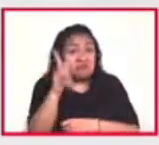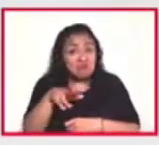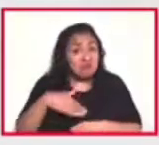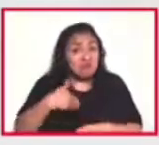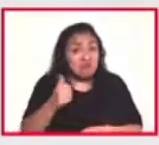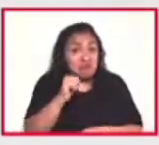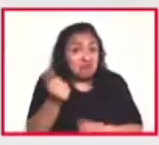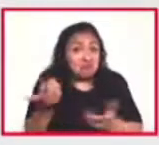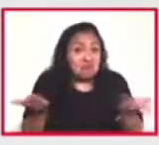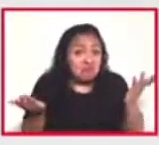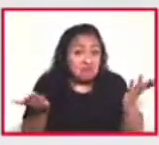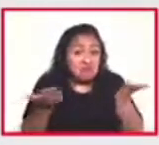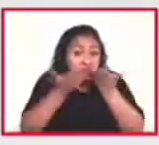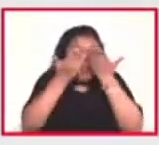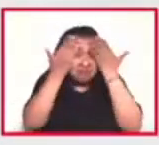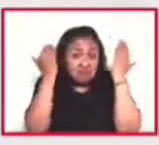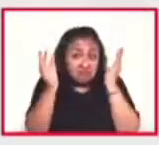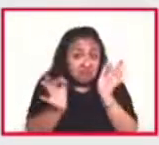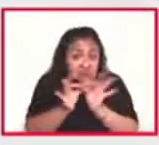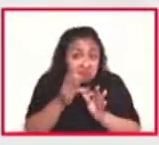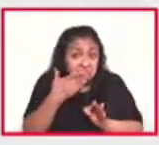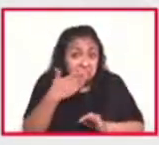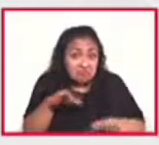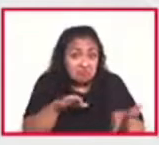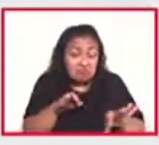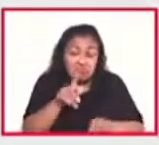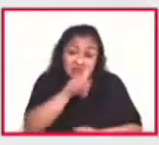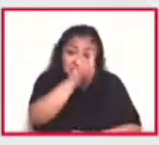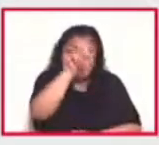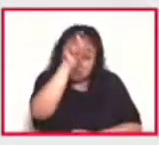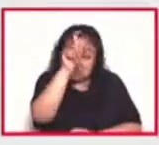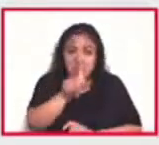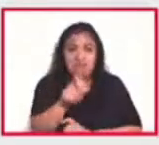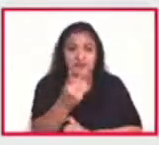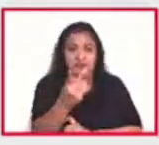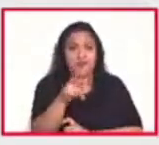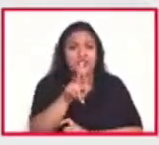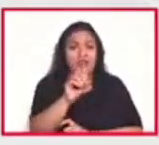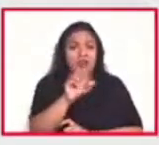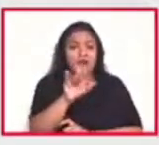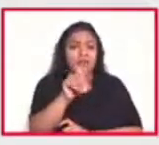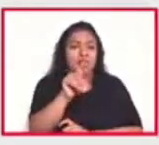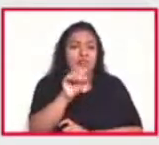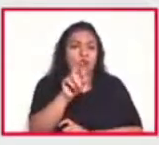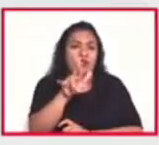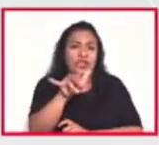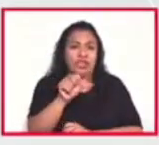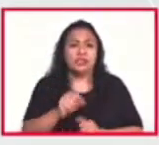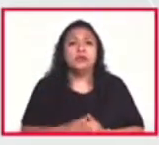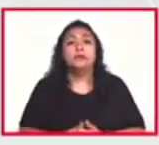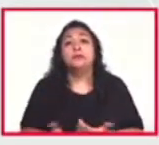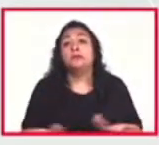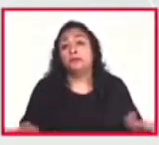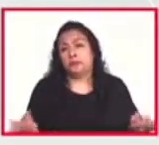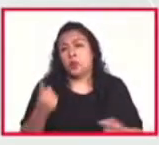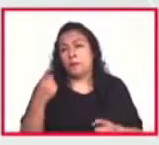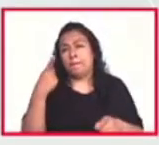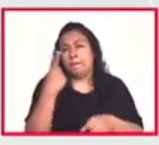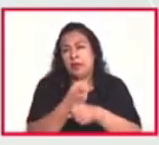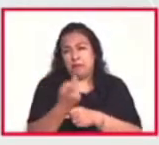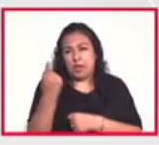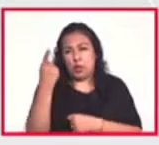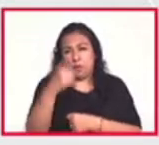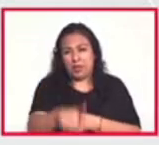no sabemos si eficaz. Para Canal 22, Roberto Frías. Bueno, uno de los primeros mandatos